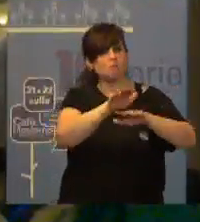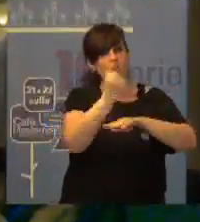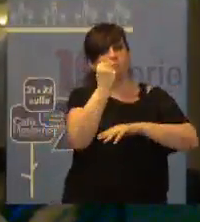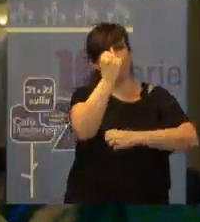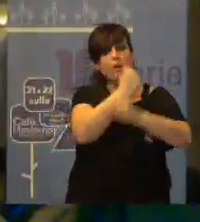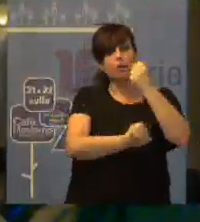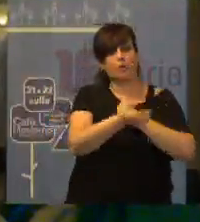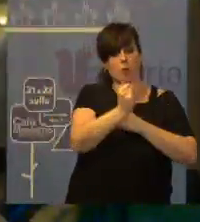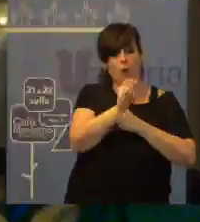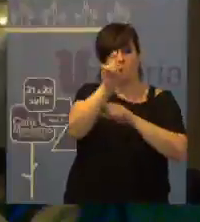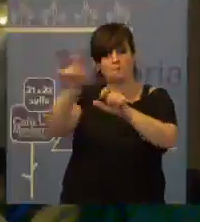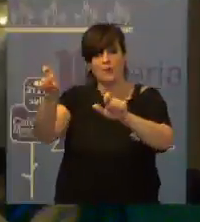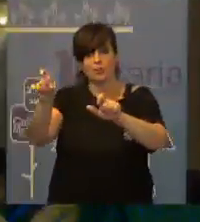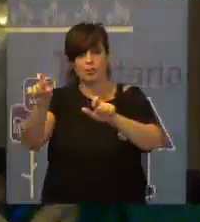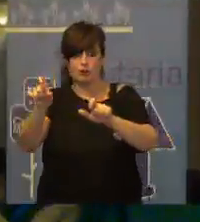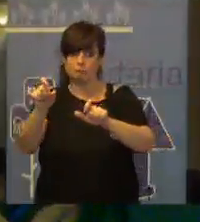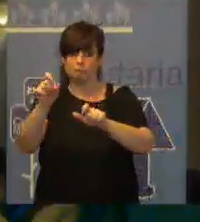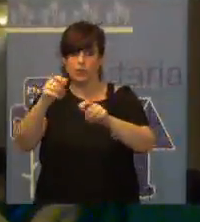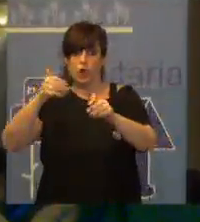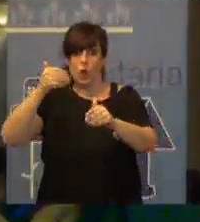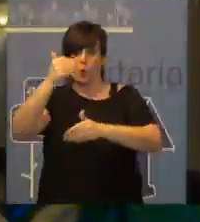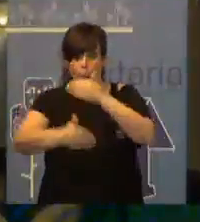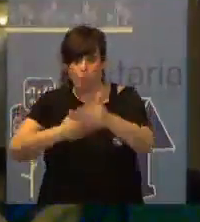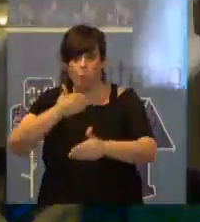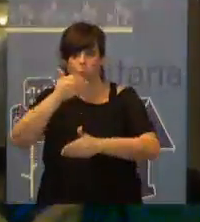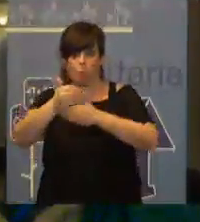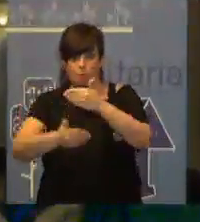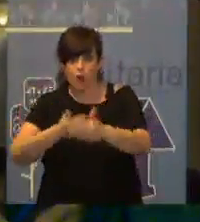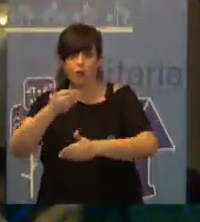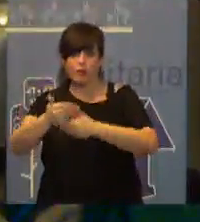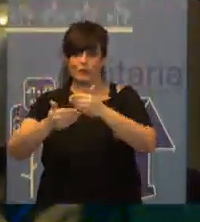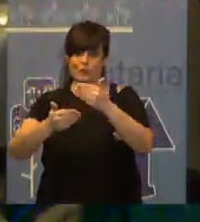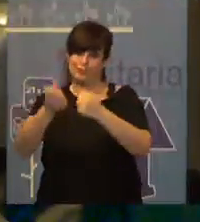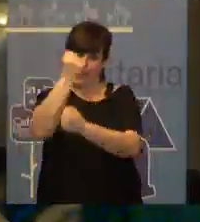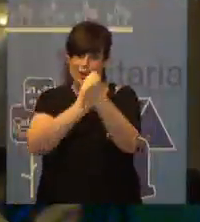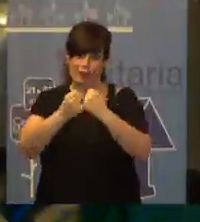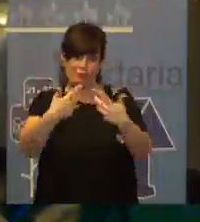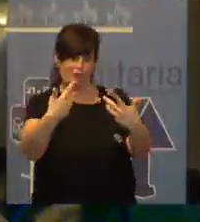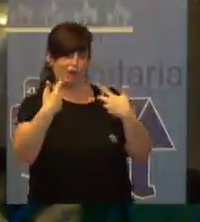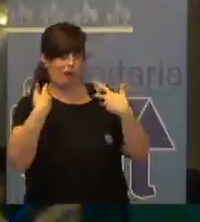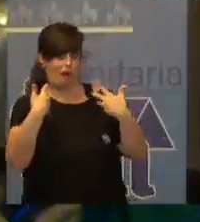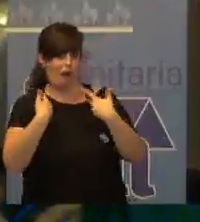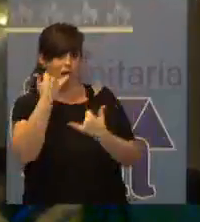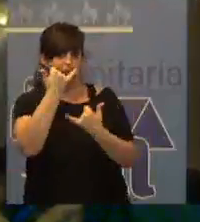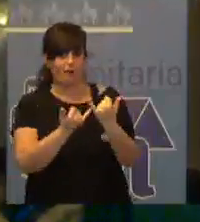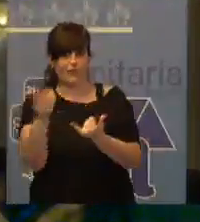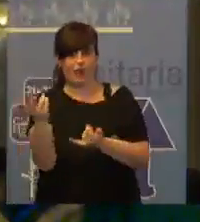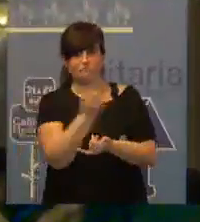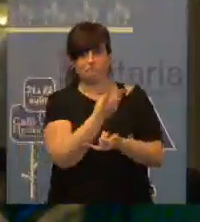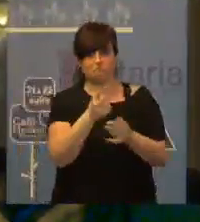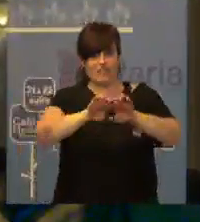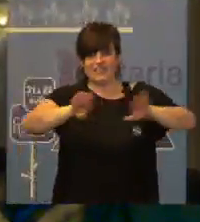quienes sufren as consecuencias dos procesos de acumulación dese proceso económico siguen absolutamente vixentes.